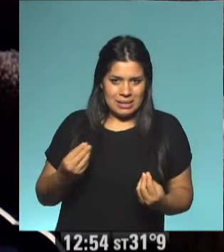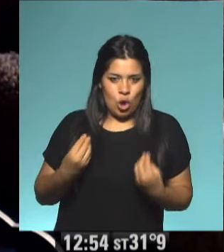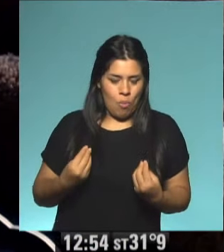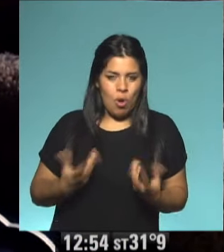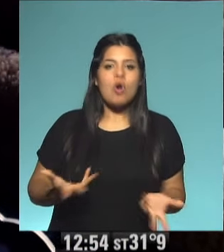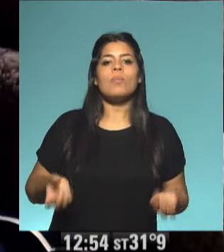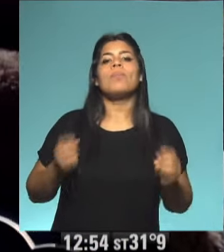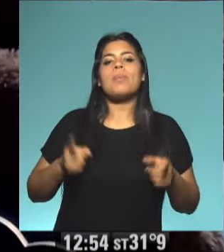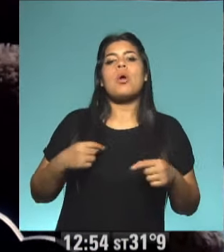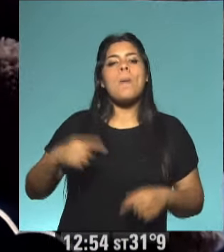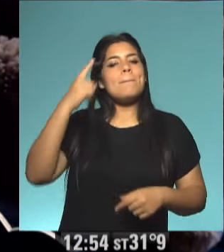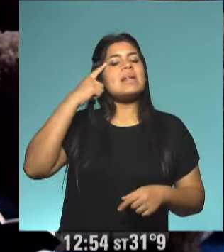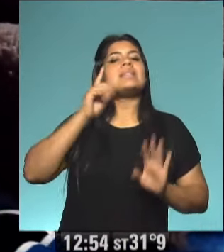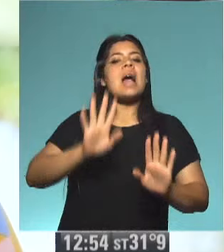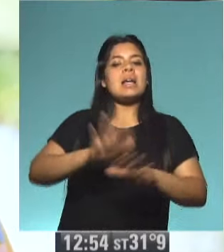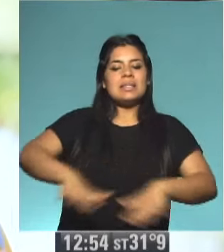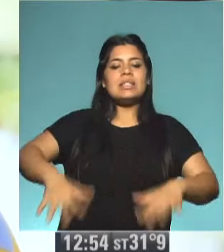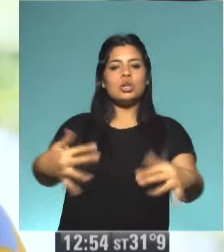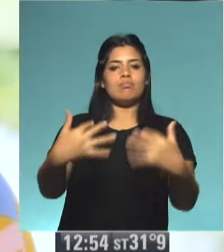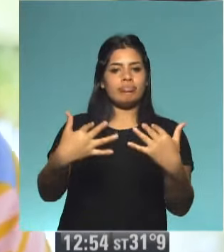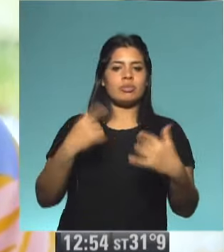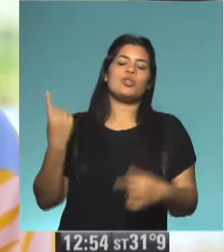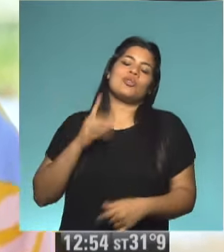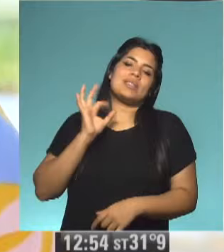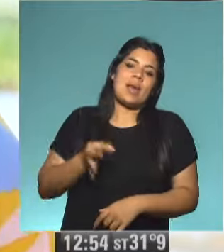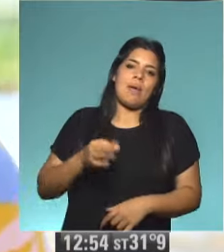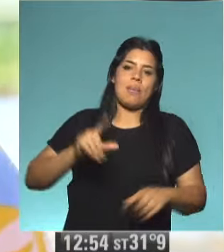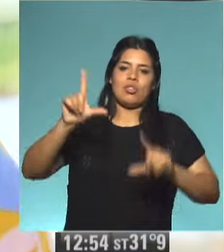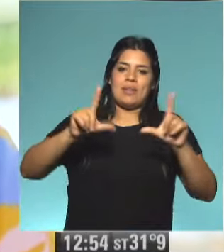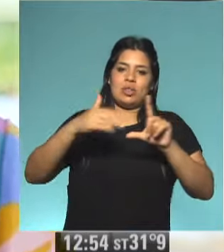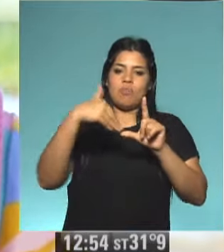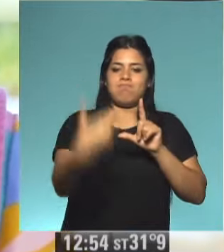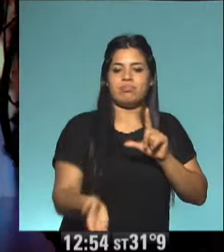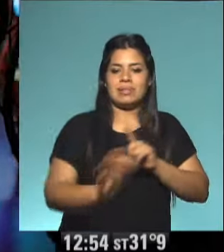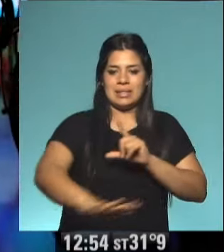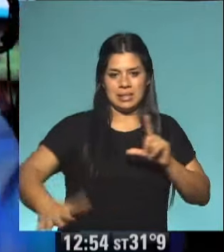que están ahí, aunque sabemos que hay una pantalla que nos separa en el medio, ¿no?